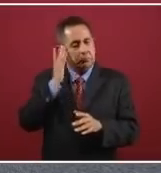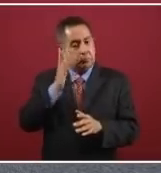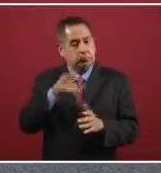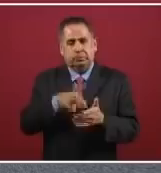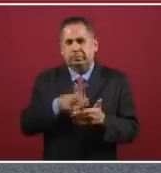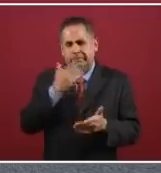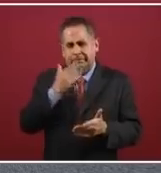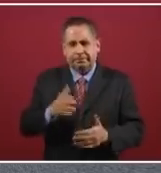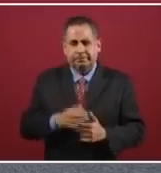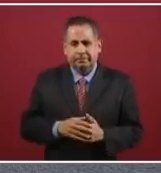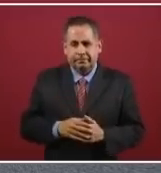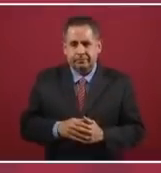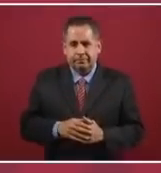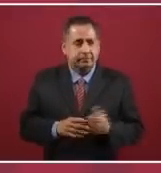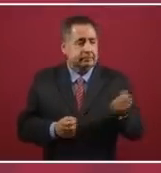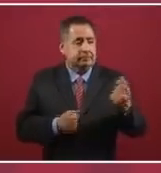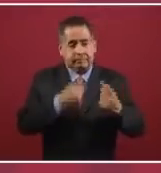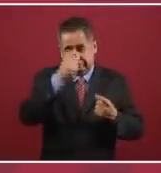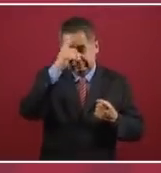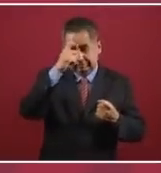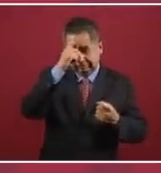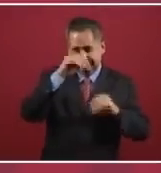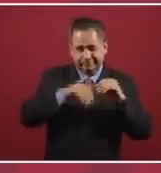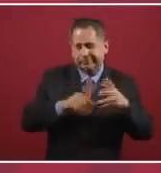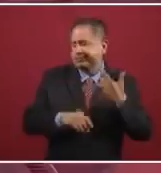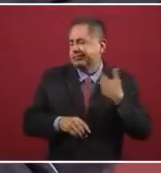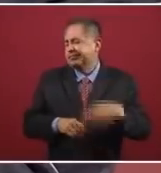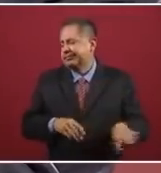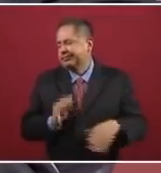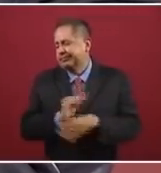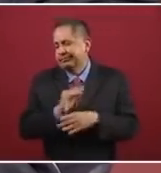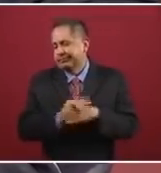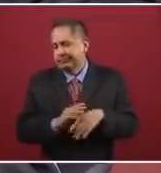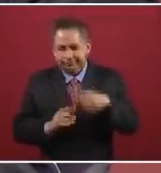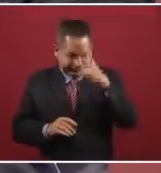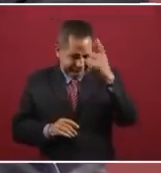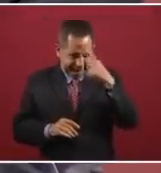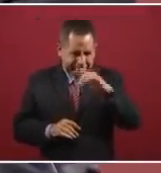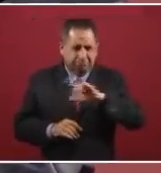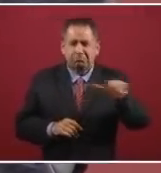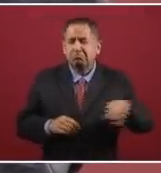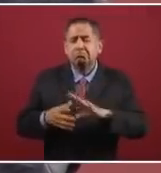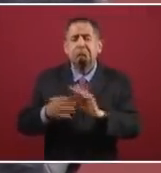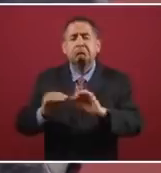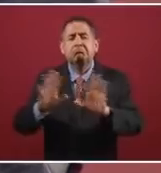aunque inventen cosas y demás, se aclara,